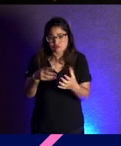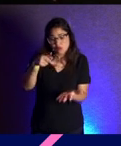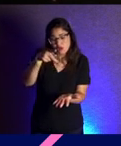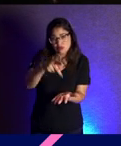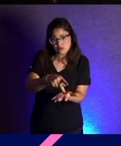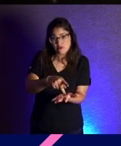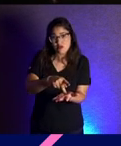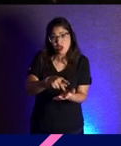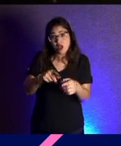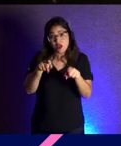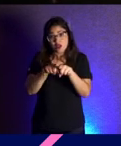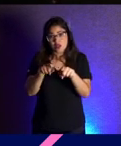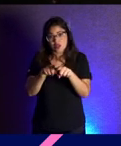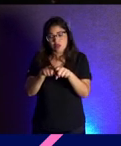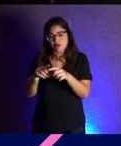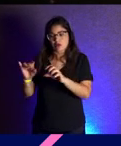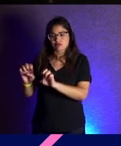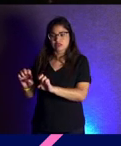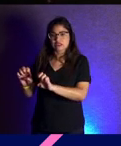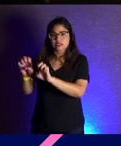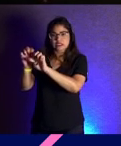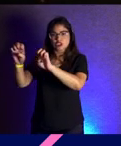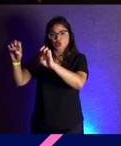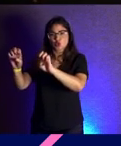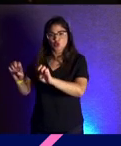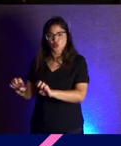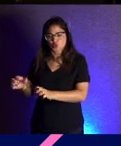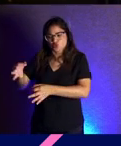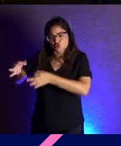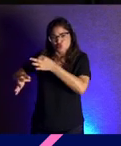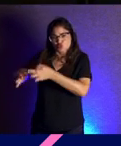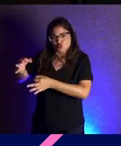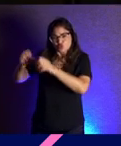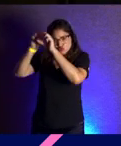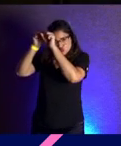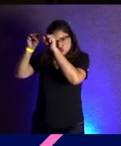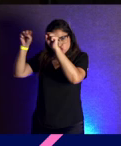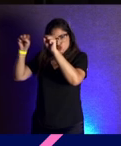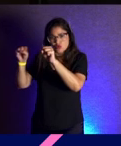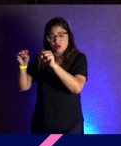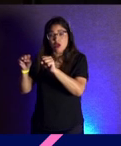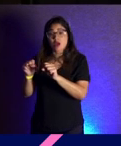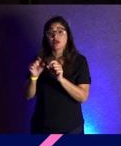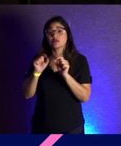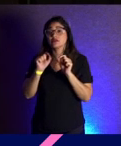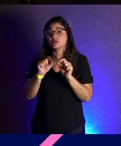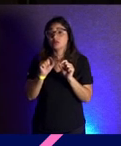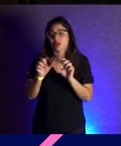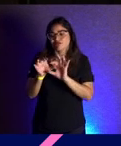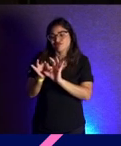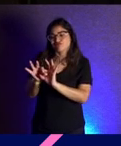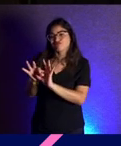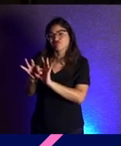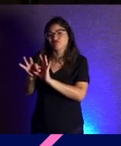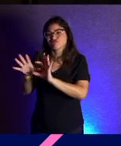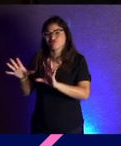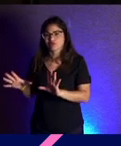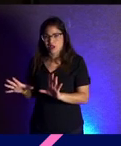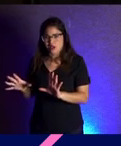una estructura de jurisdicción de corte para dar amnistía constitucional a un